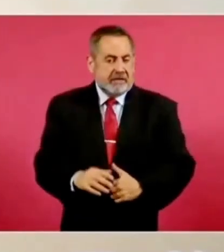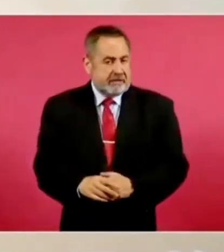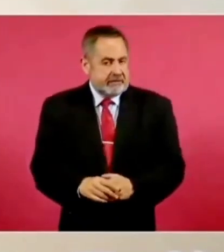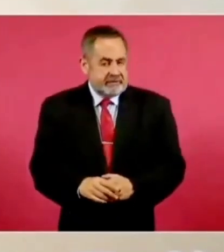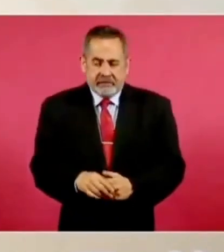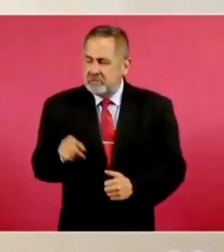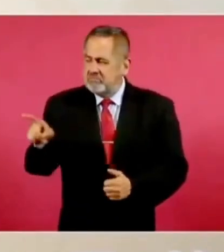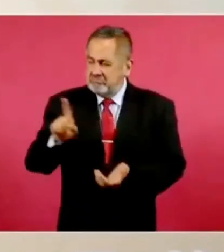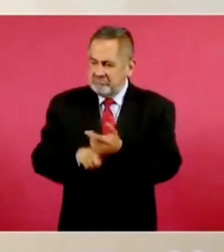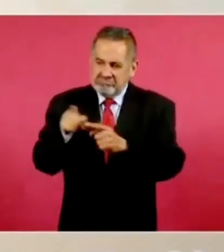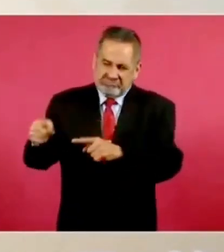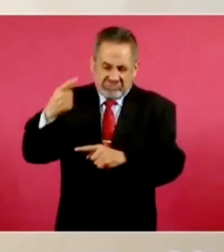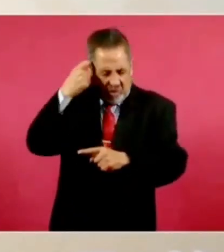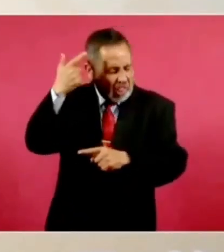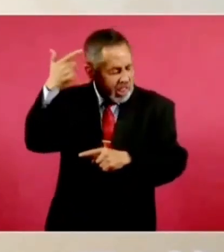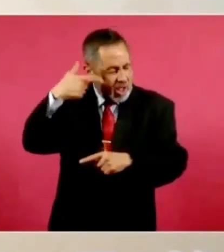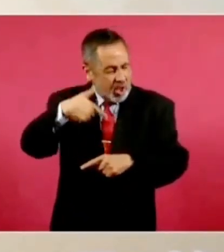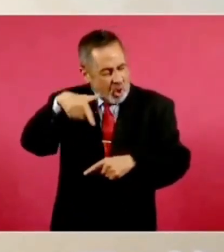locura,